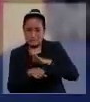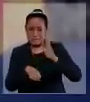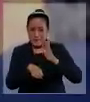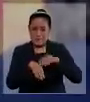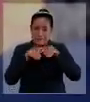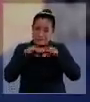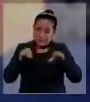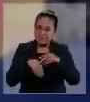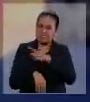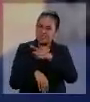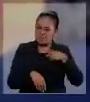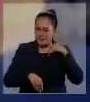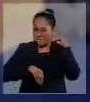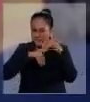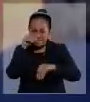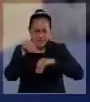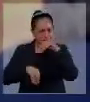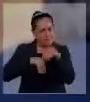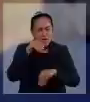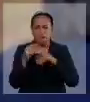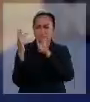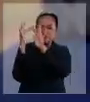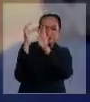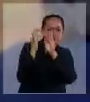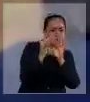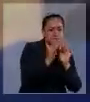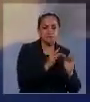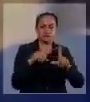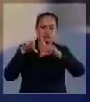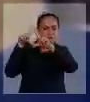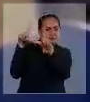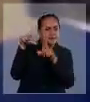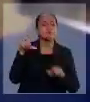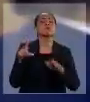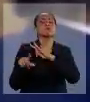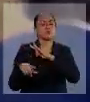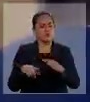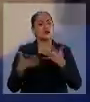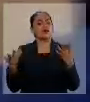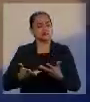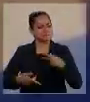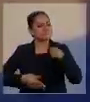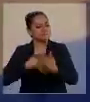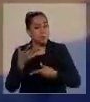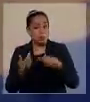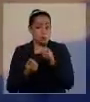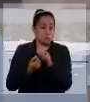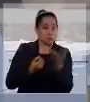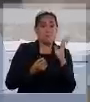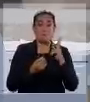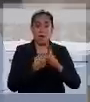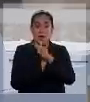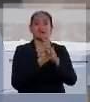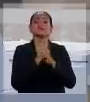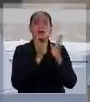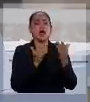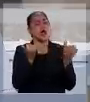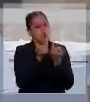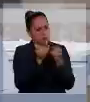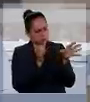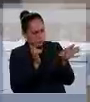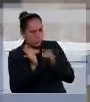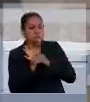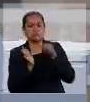en todo el país. Ya existe hoy la tecnología para hacerlo. Muchos países lo han logrado. Nosotros lo vamos a lograr.